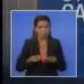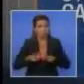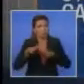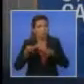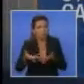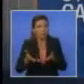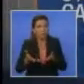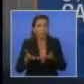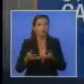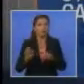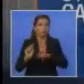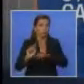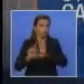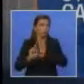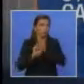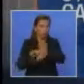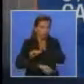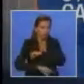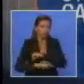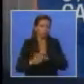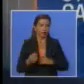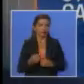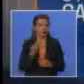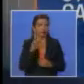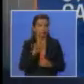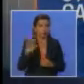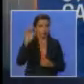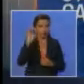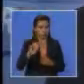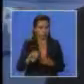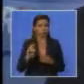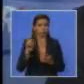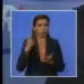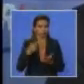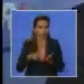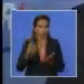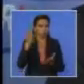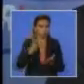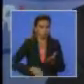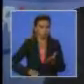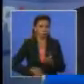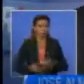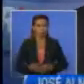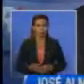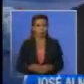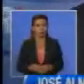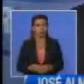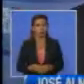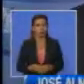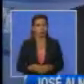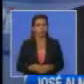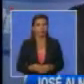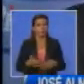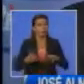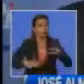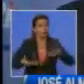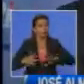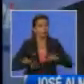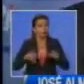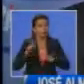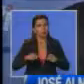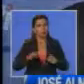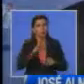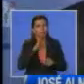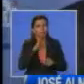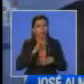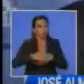causado por el retraso de un mes o fracción en la presentación de su declaración. De alrededor del 50% de personas que nos